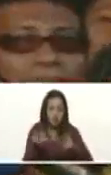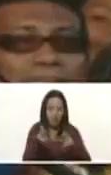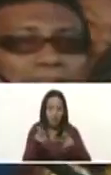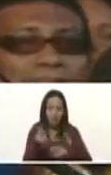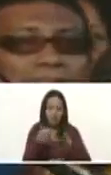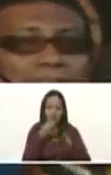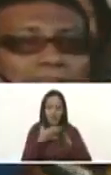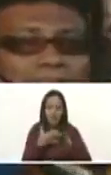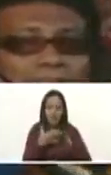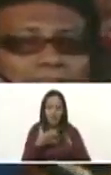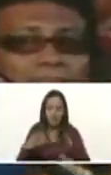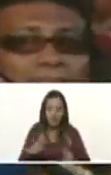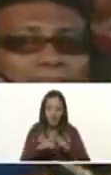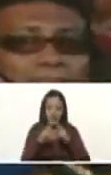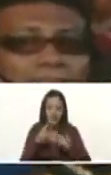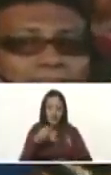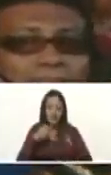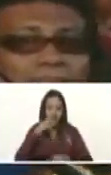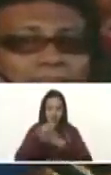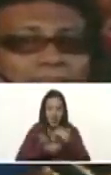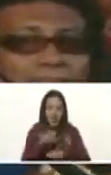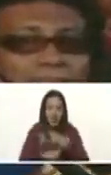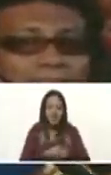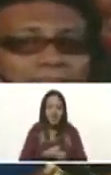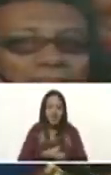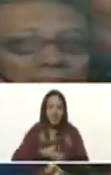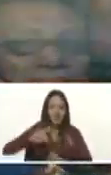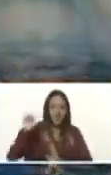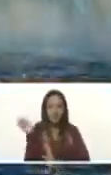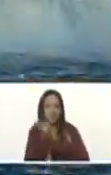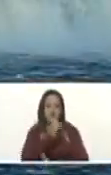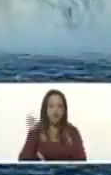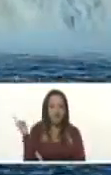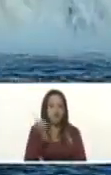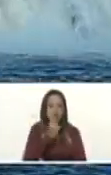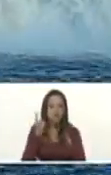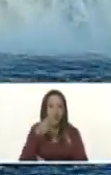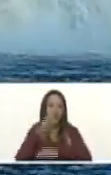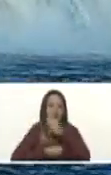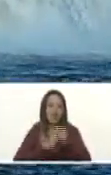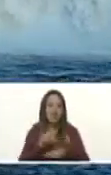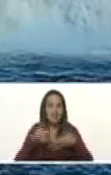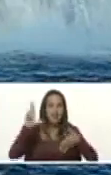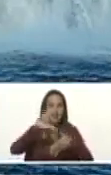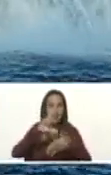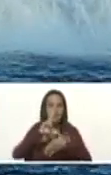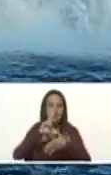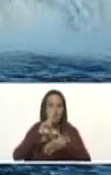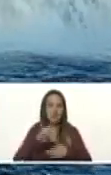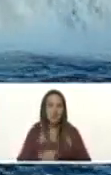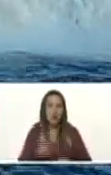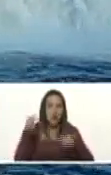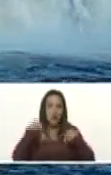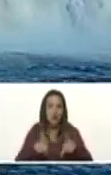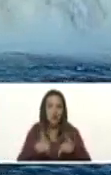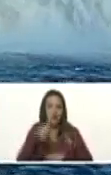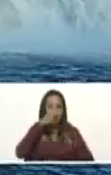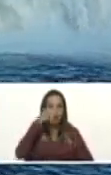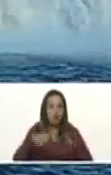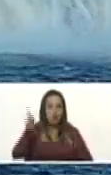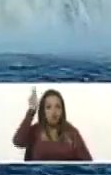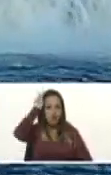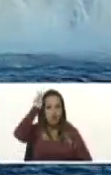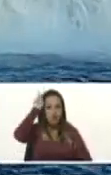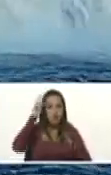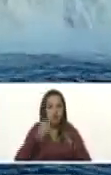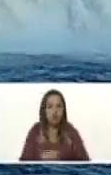que convergen aquí se conviertan en el huracán que va a ser América Latina desde hoy con los pueblos